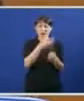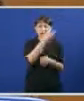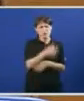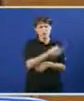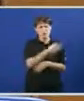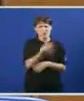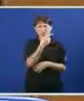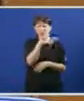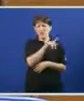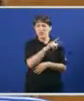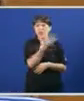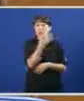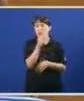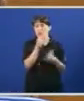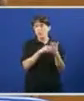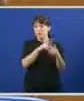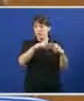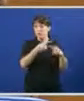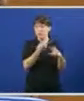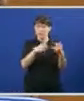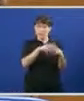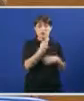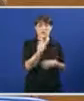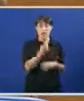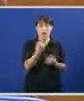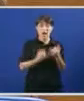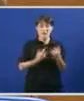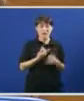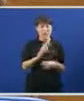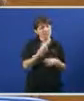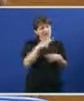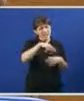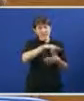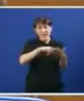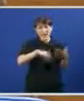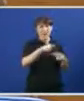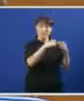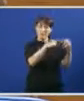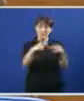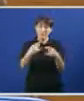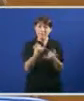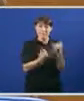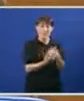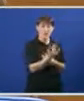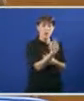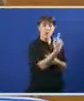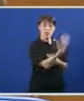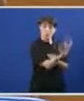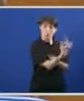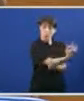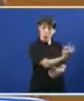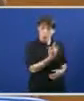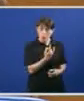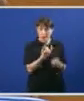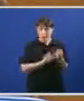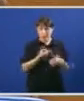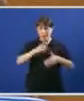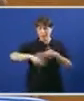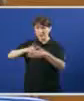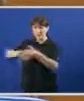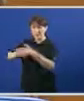dificultades. O dito de otro xeito, una de cada cinco familias galegas ten dificultades para llegar a final de mes, para